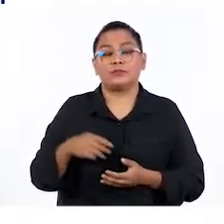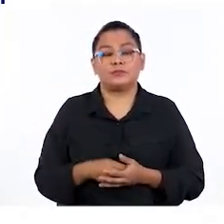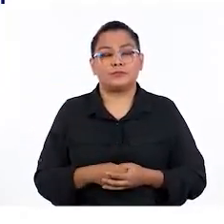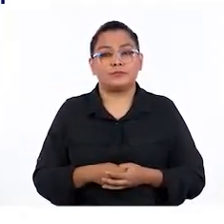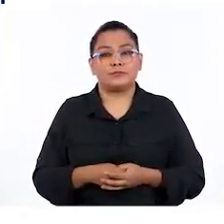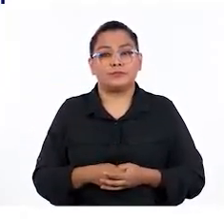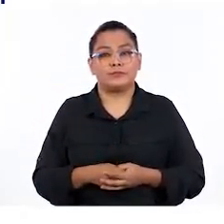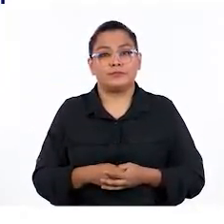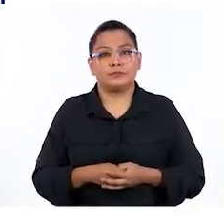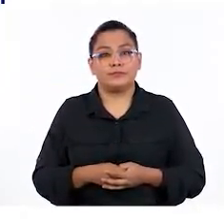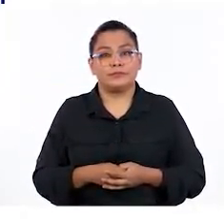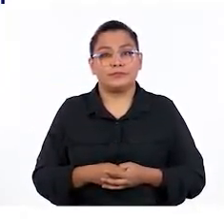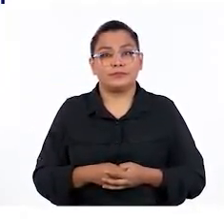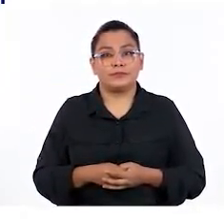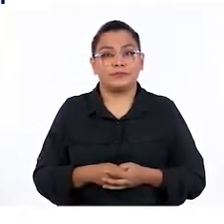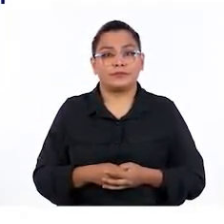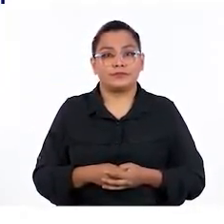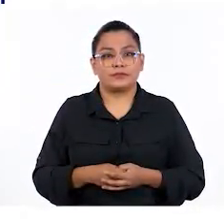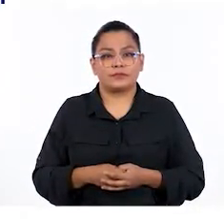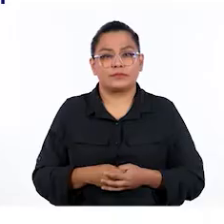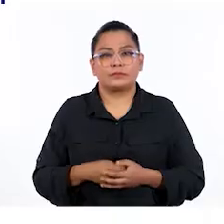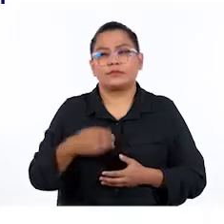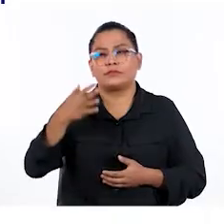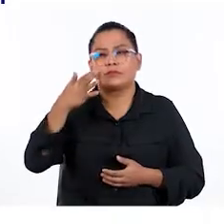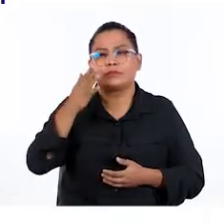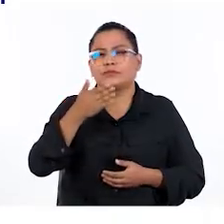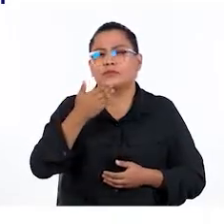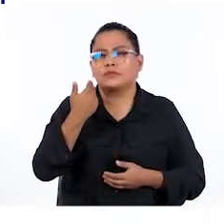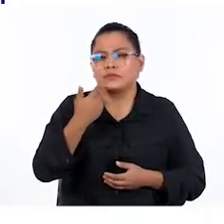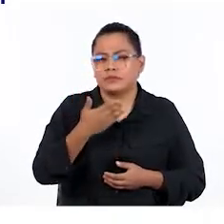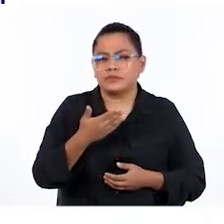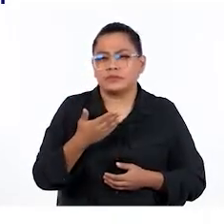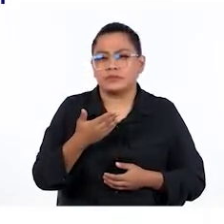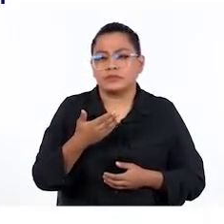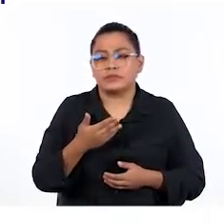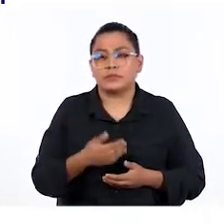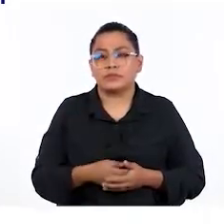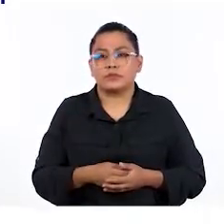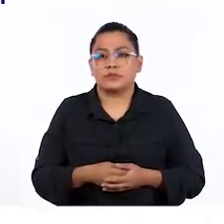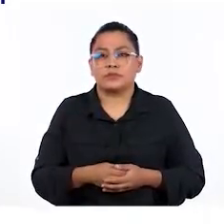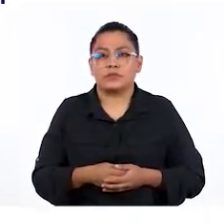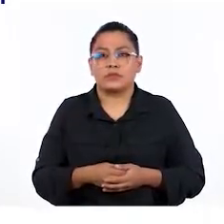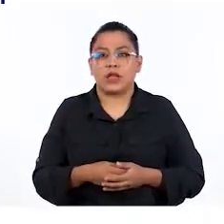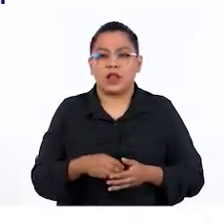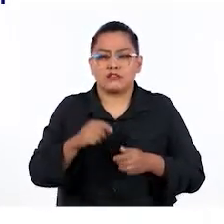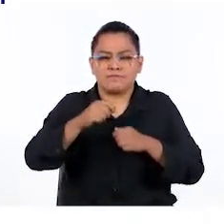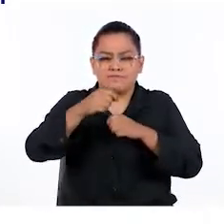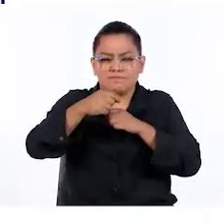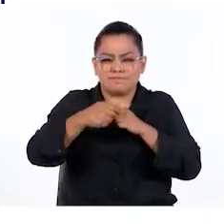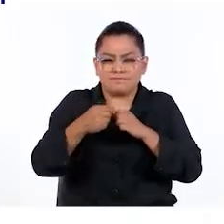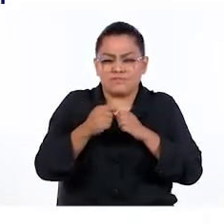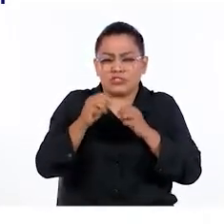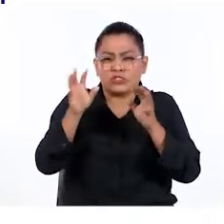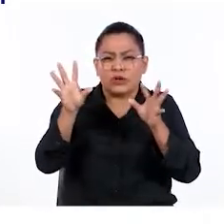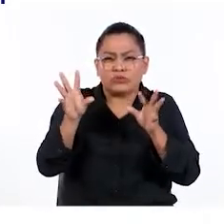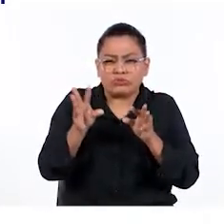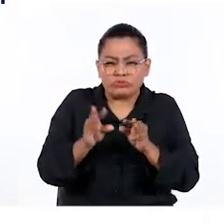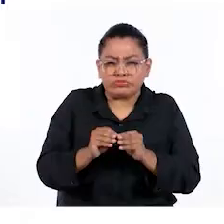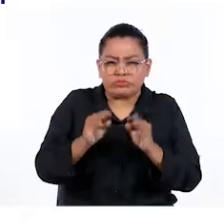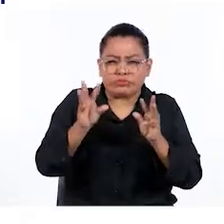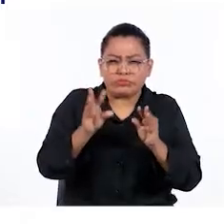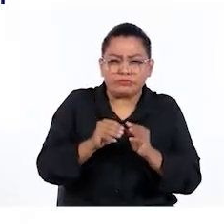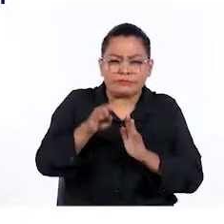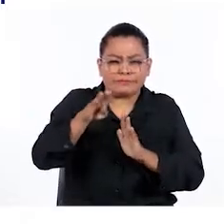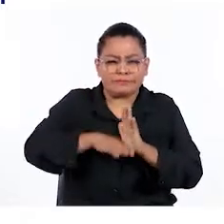gradiente. ¿Qué ocurre entonces al oxidar moléculas orgánicas o